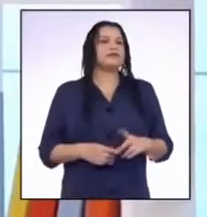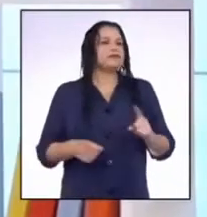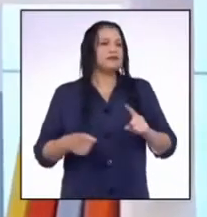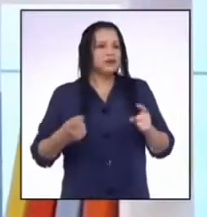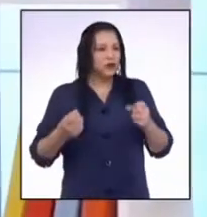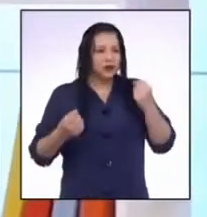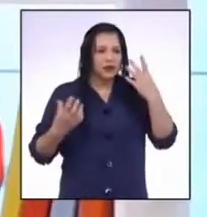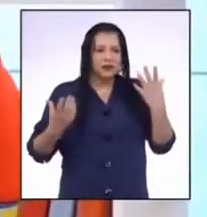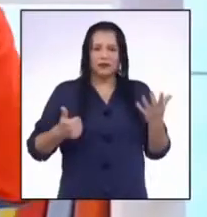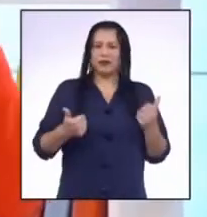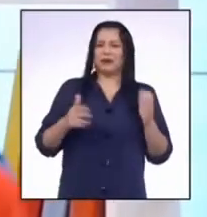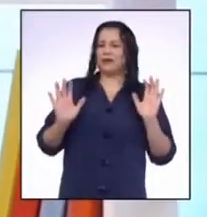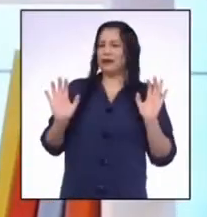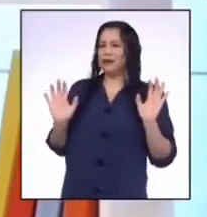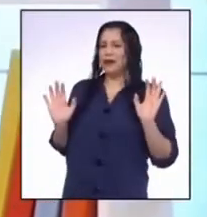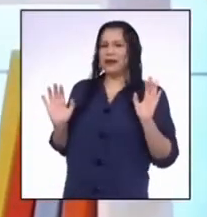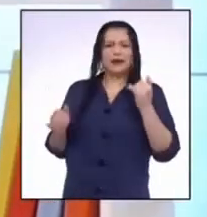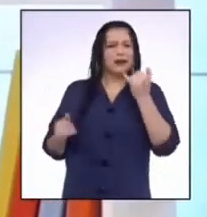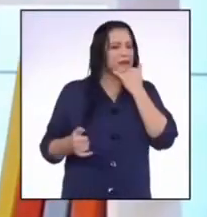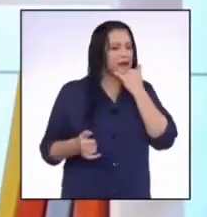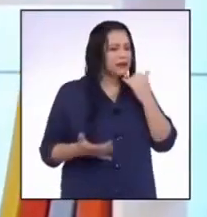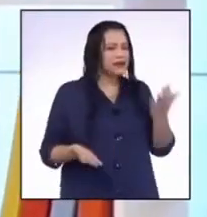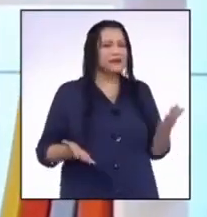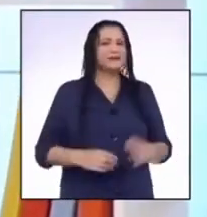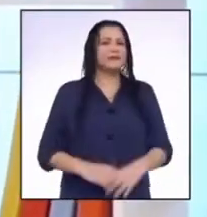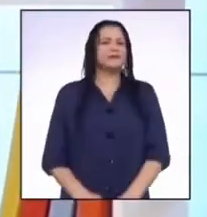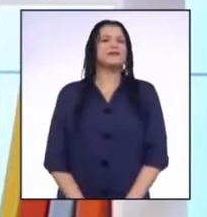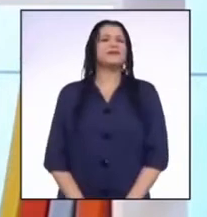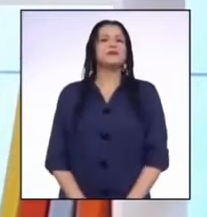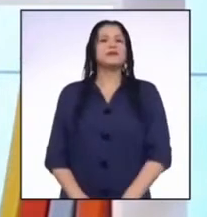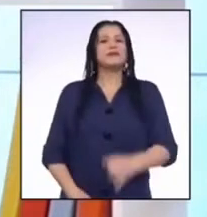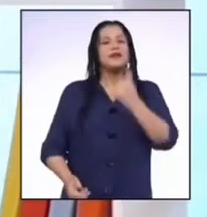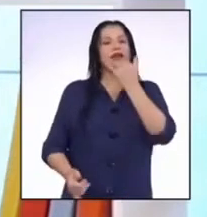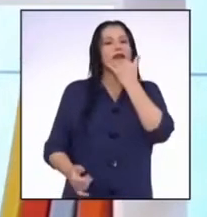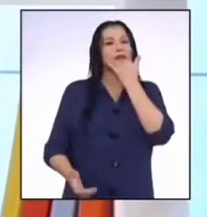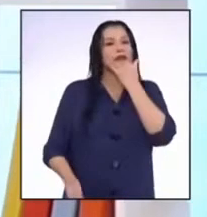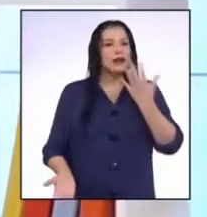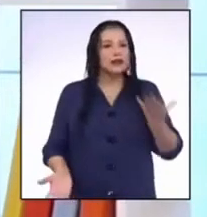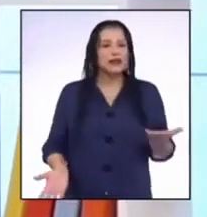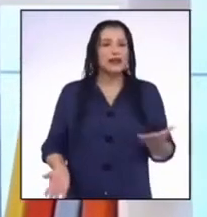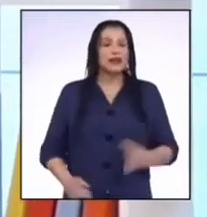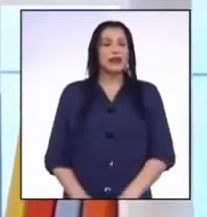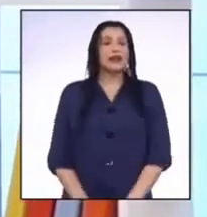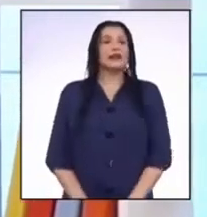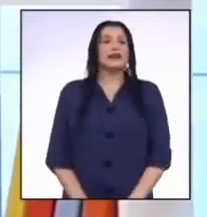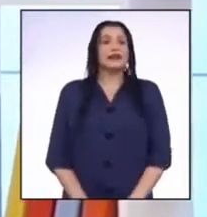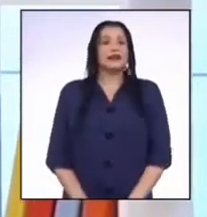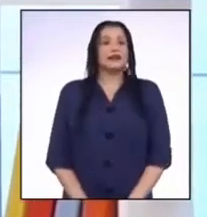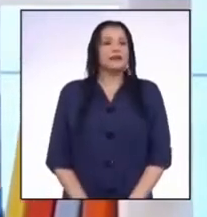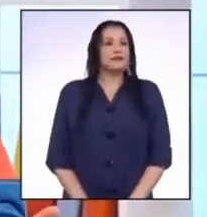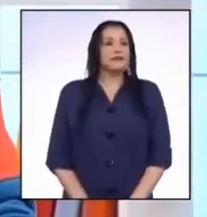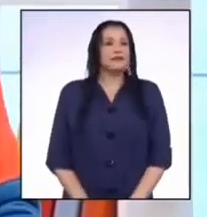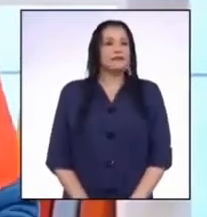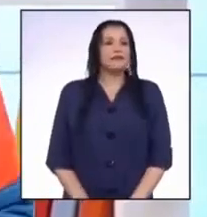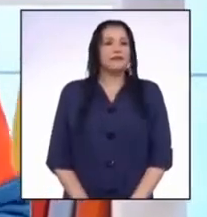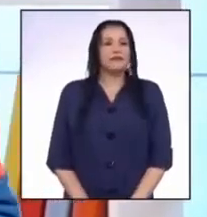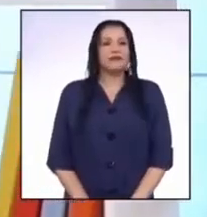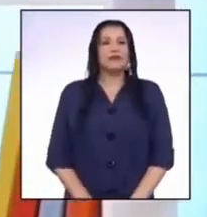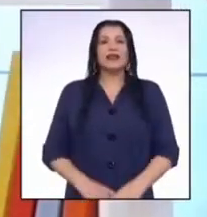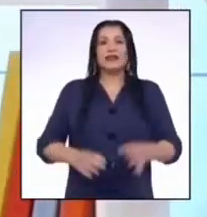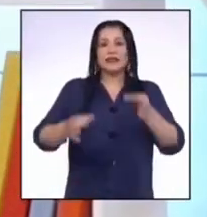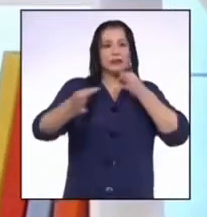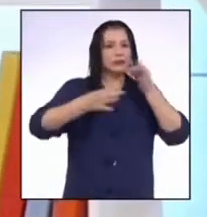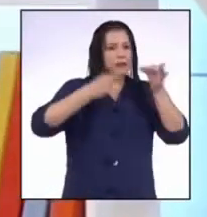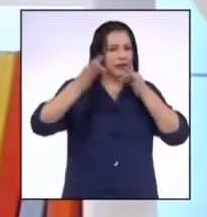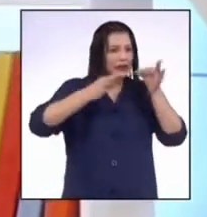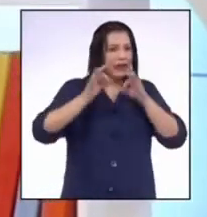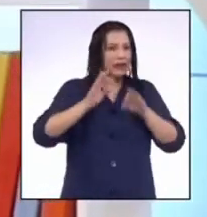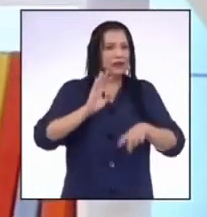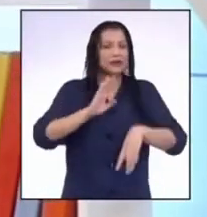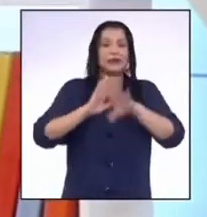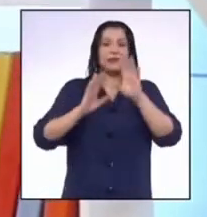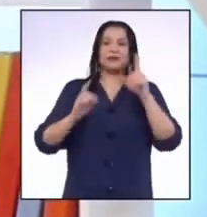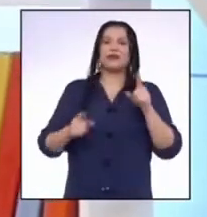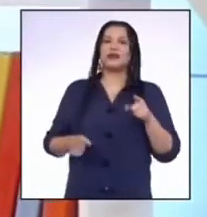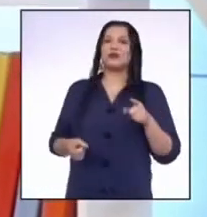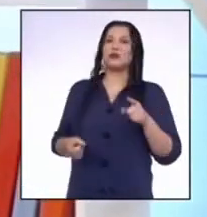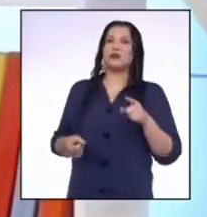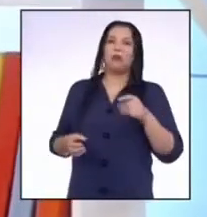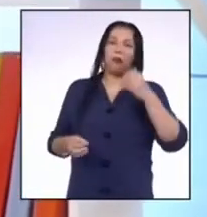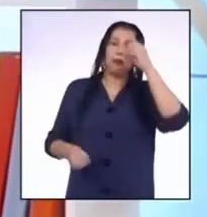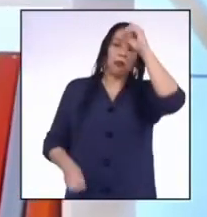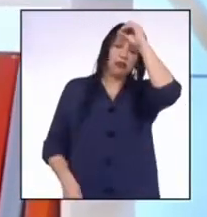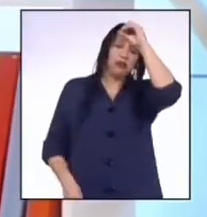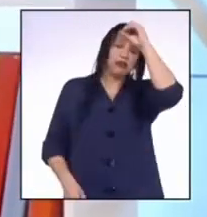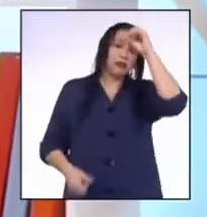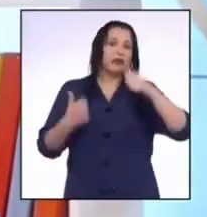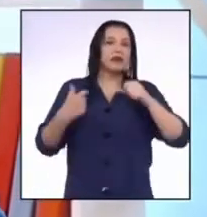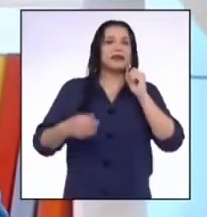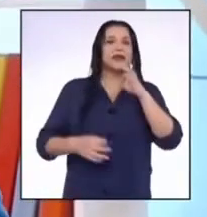¿Qué? No, ¿qué pasa, Stephanie? Lo que ha pasado justamente es que te ha argumentado tan bien que ya no sabes qué decir